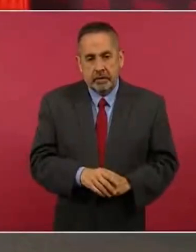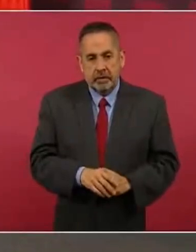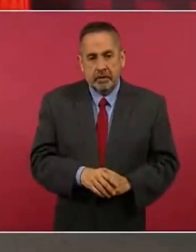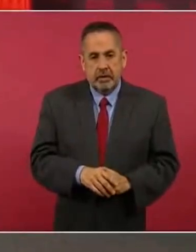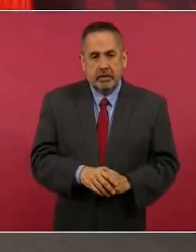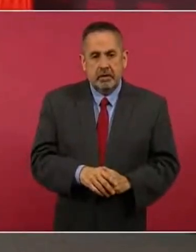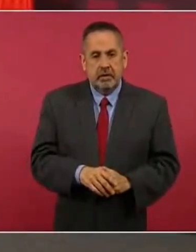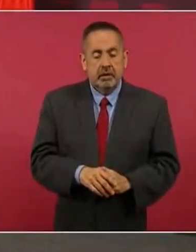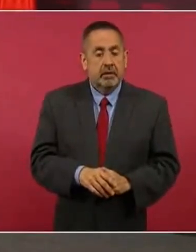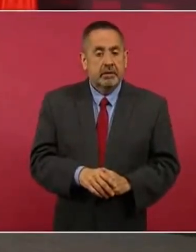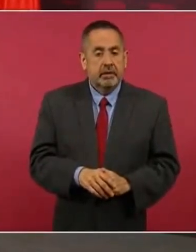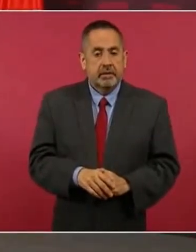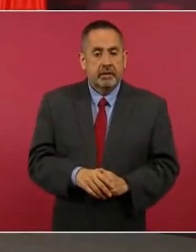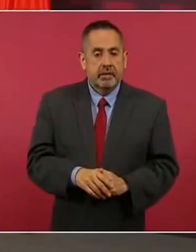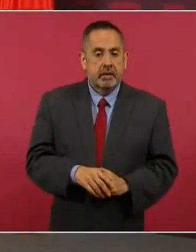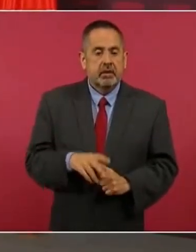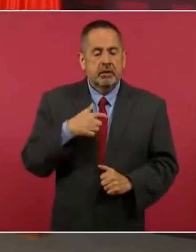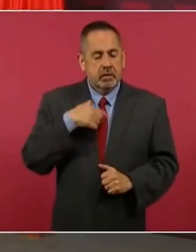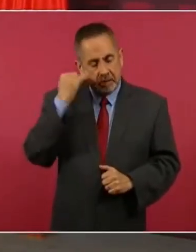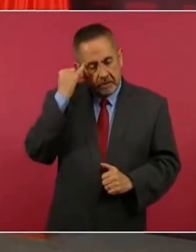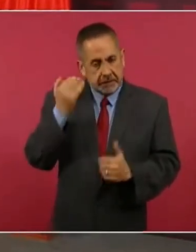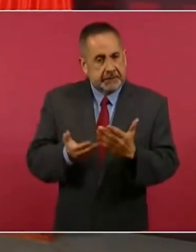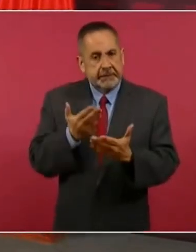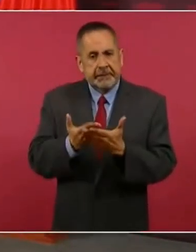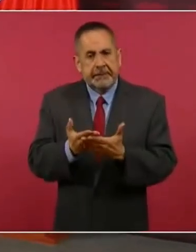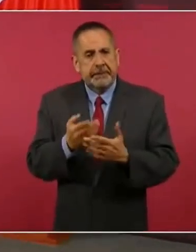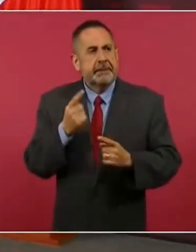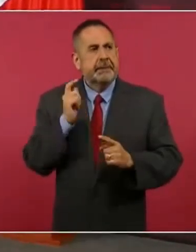¿Qué estamos planteando?